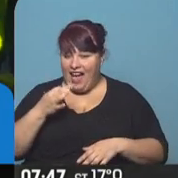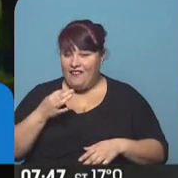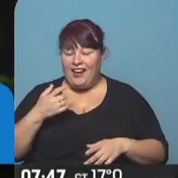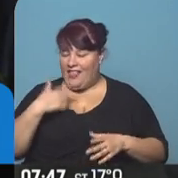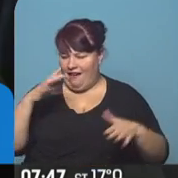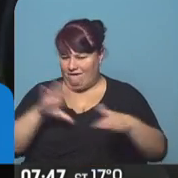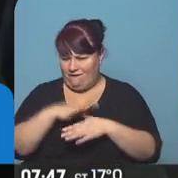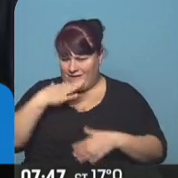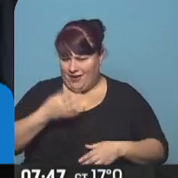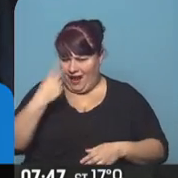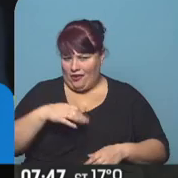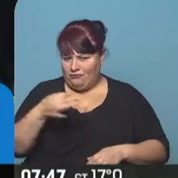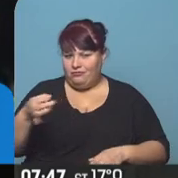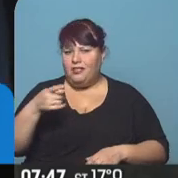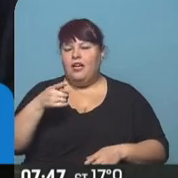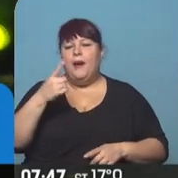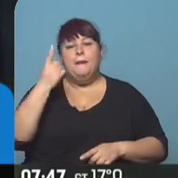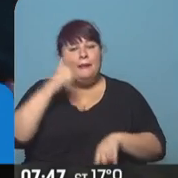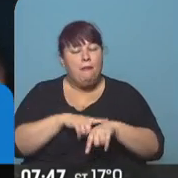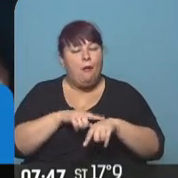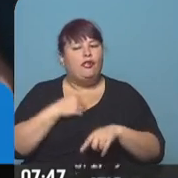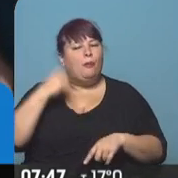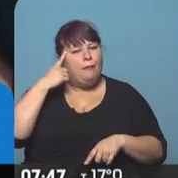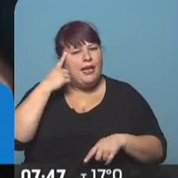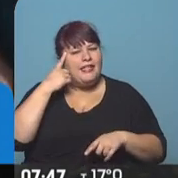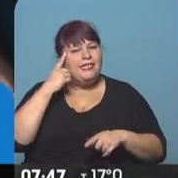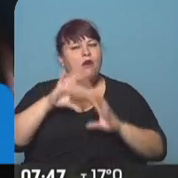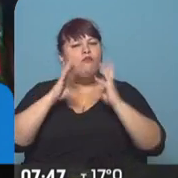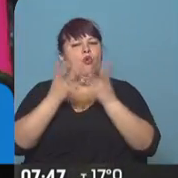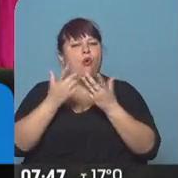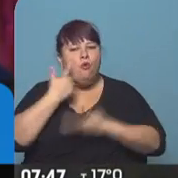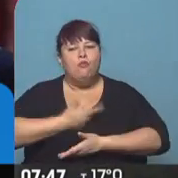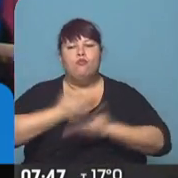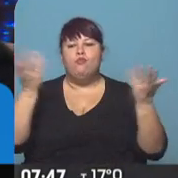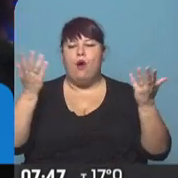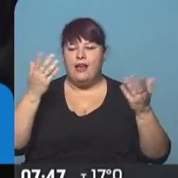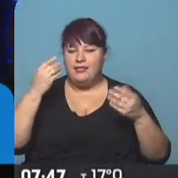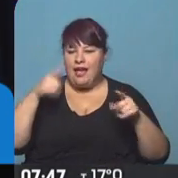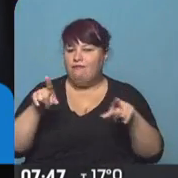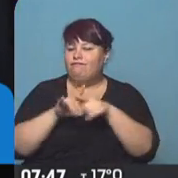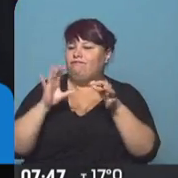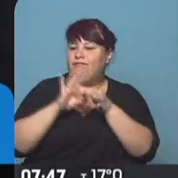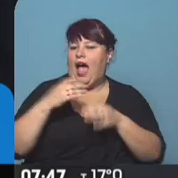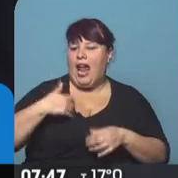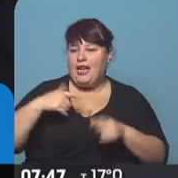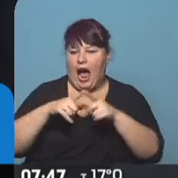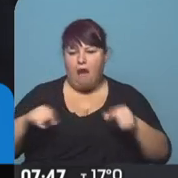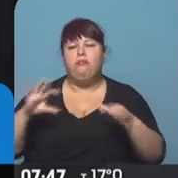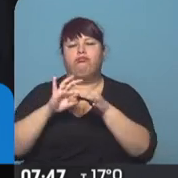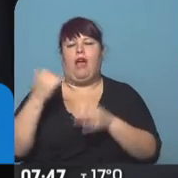estaba equivocada. Desde el primer momento la idea de hacer algo en el mundial era mostrar la hermandad entre Argentina y